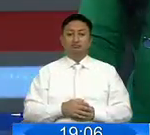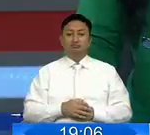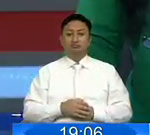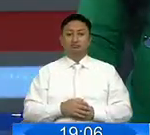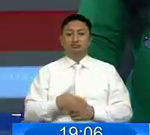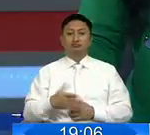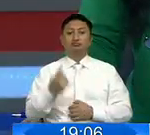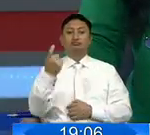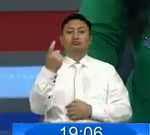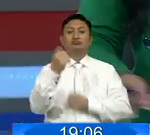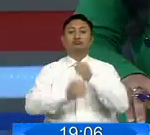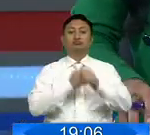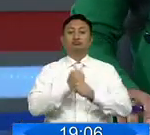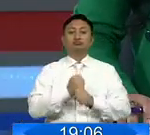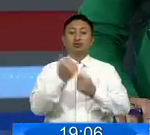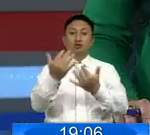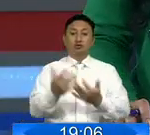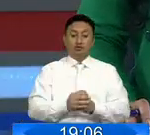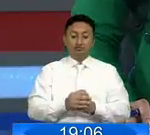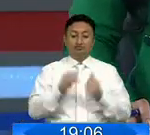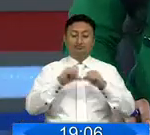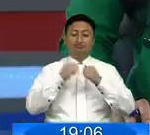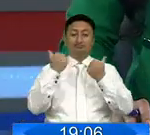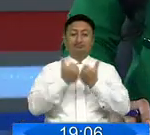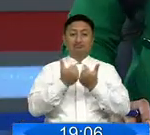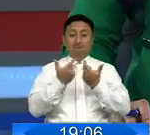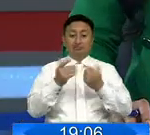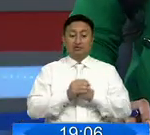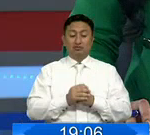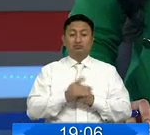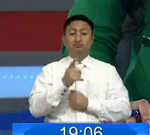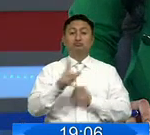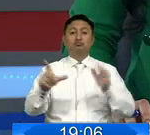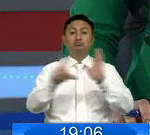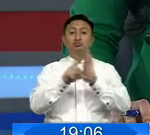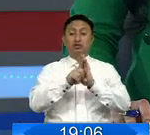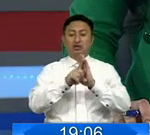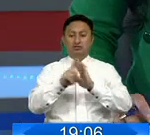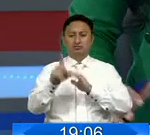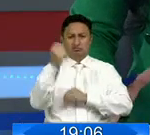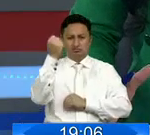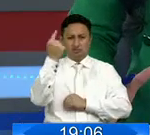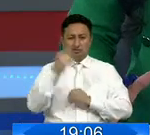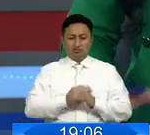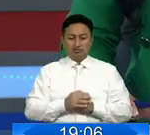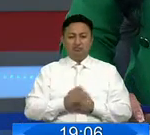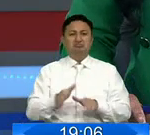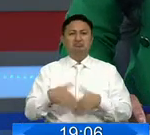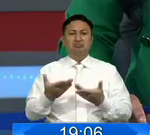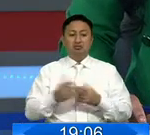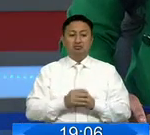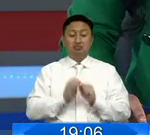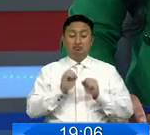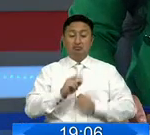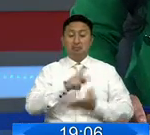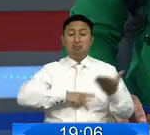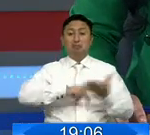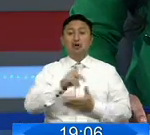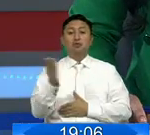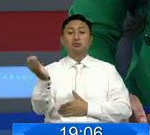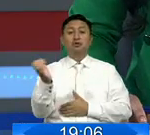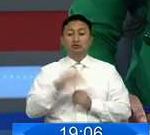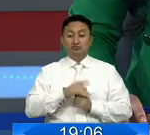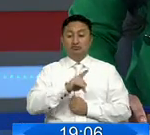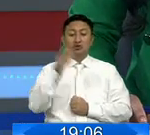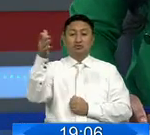Tras 11 años de espera, la Asamblea Nacional aprobó este martes una ley interpretativa que viabiliza el pago de las compensaciones a